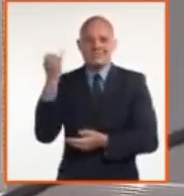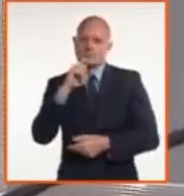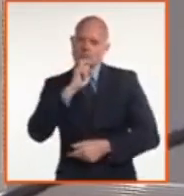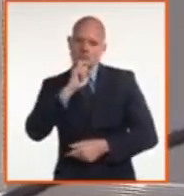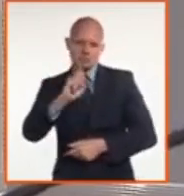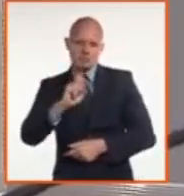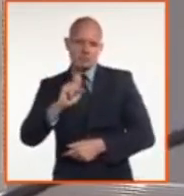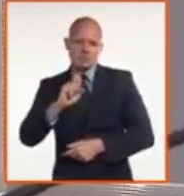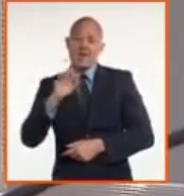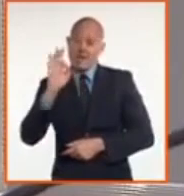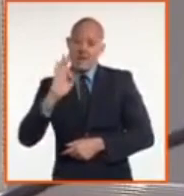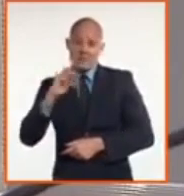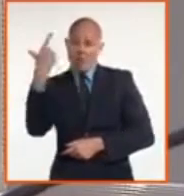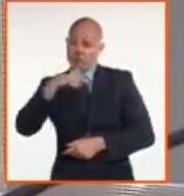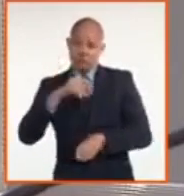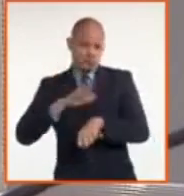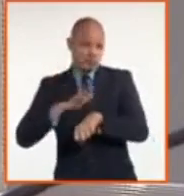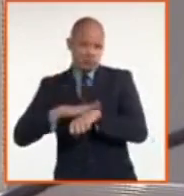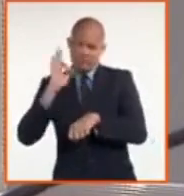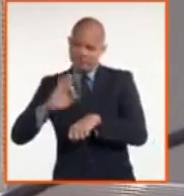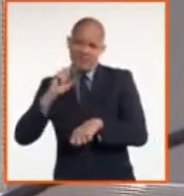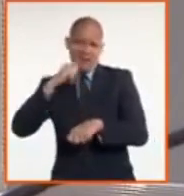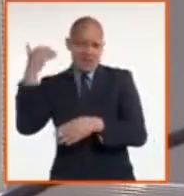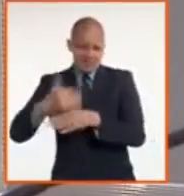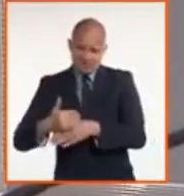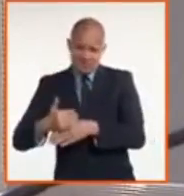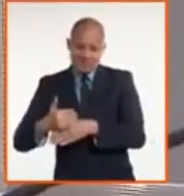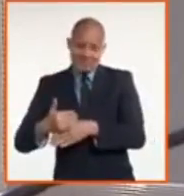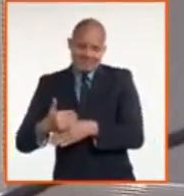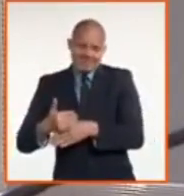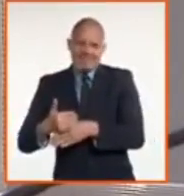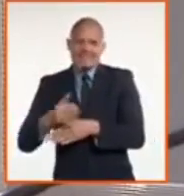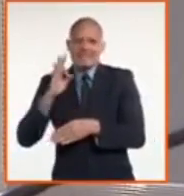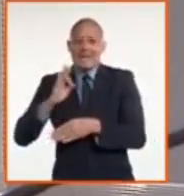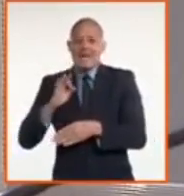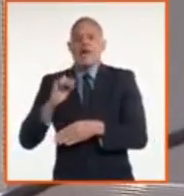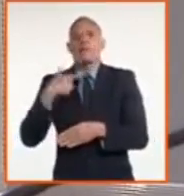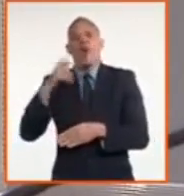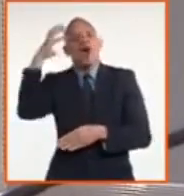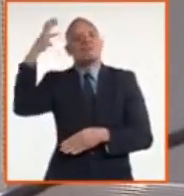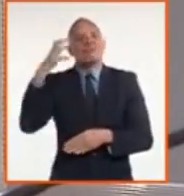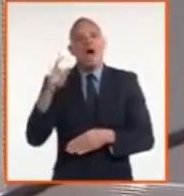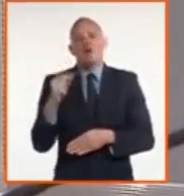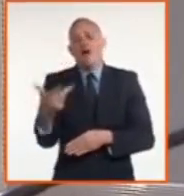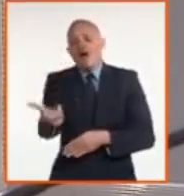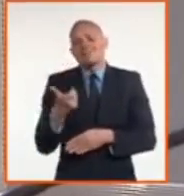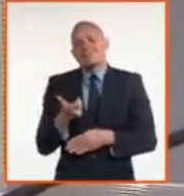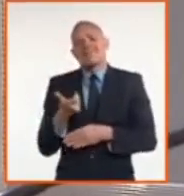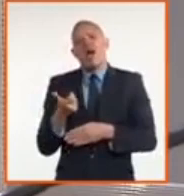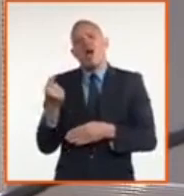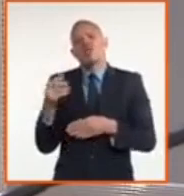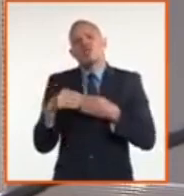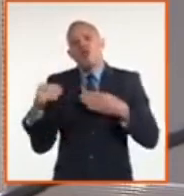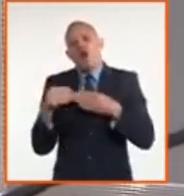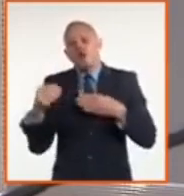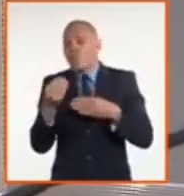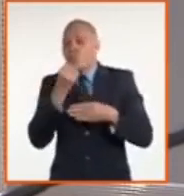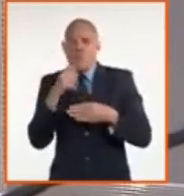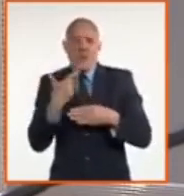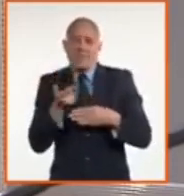a mantener esa situación esto es eso fundamentalmente en lo que establece la resolución 137